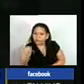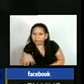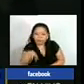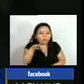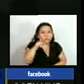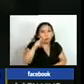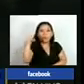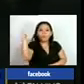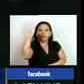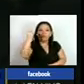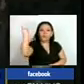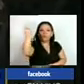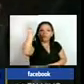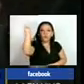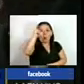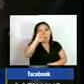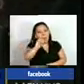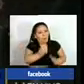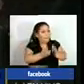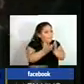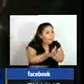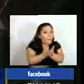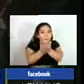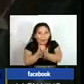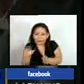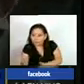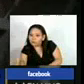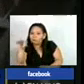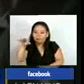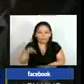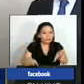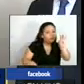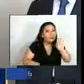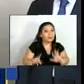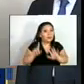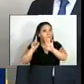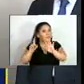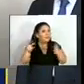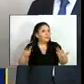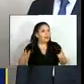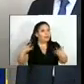con helicópteros y embarcaciones y se recuperaron seis cuerpos hasta la fecha.